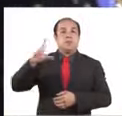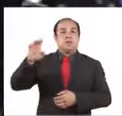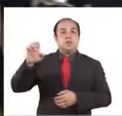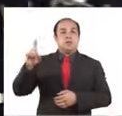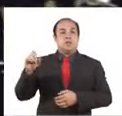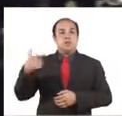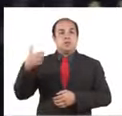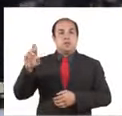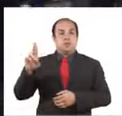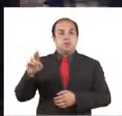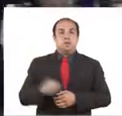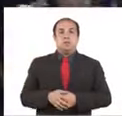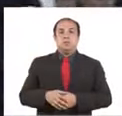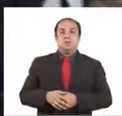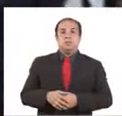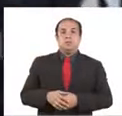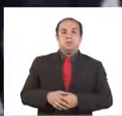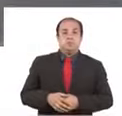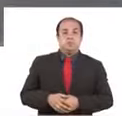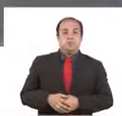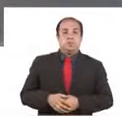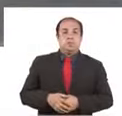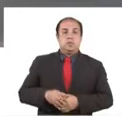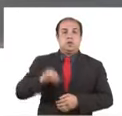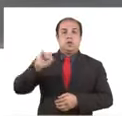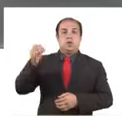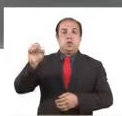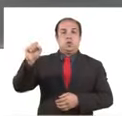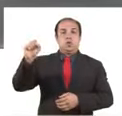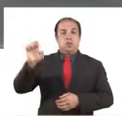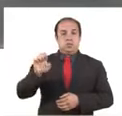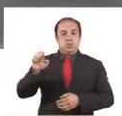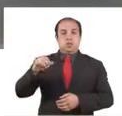Adrián y López Mancinas, José Juan.